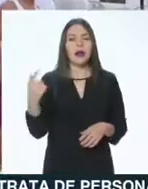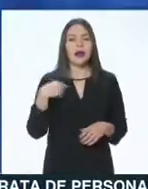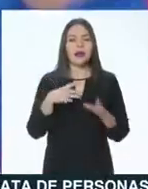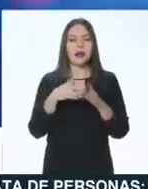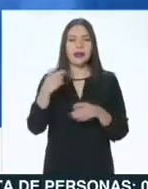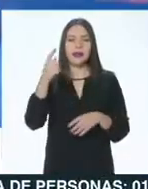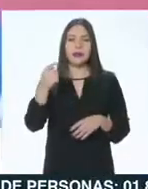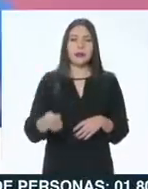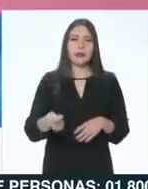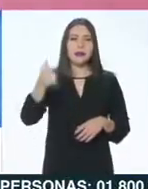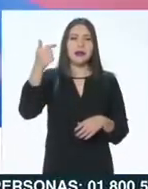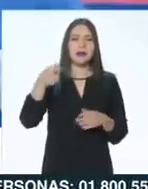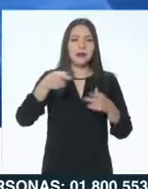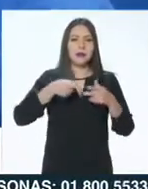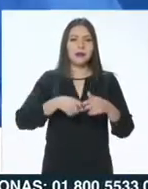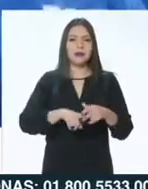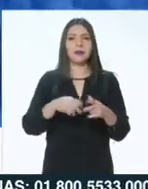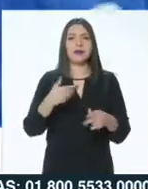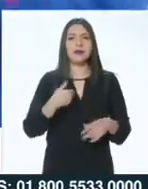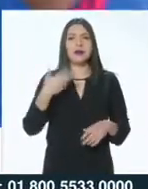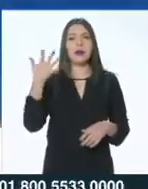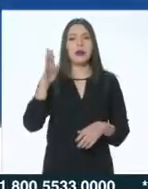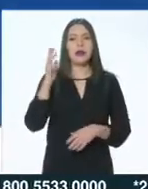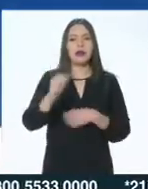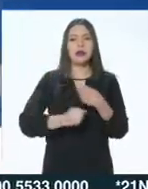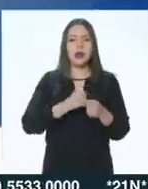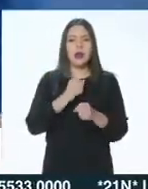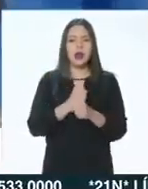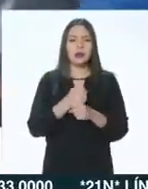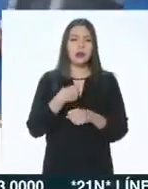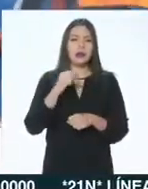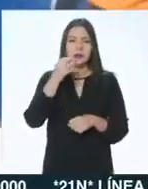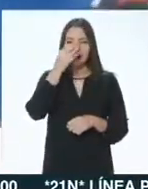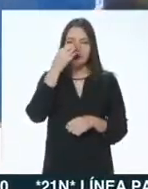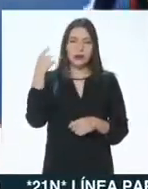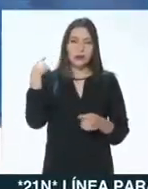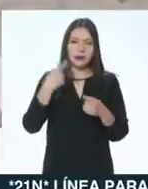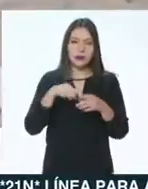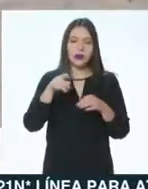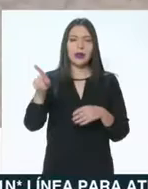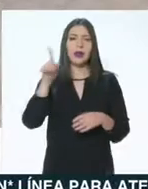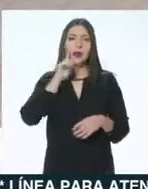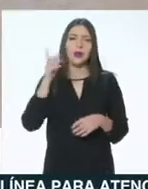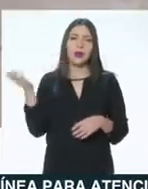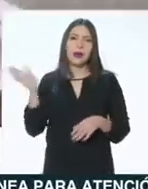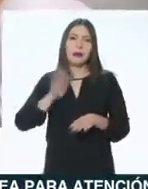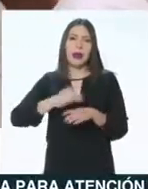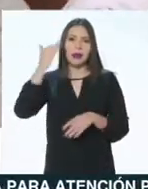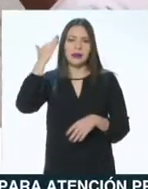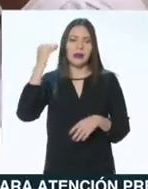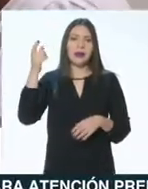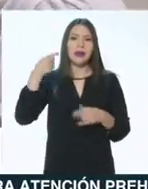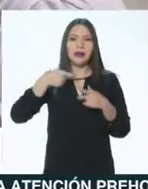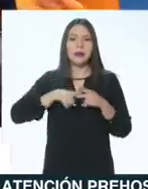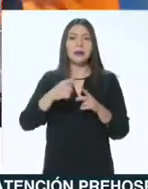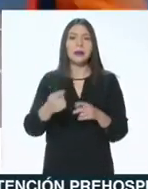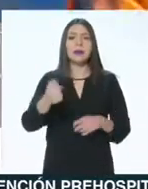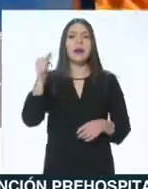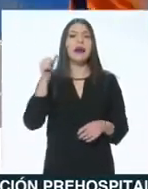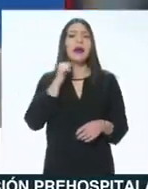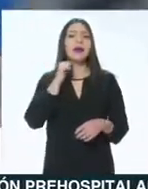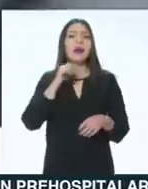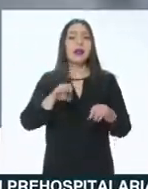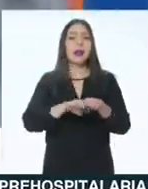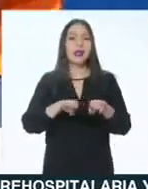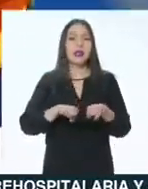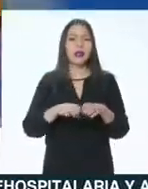pioneras en esto. Yo tengo como 10 años apenas trabajando en esto, ella tiene muchísimo más tiempo. Y me decía, empezaron en Azcapotzalco con un equipo,